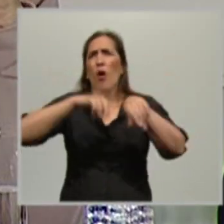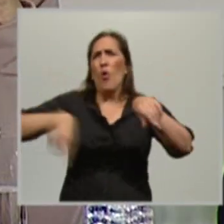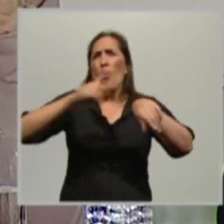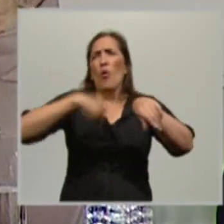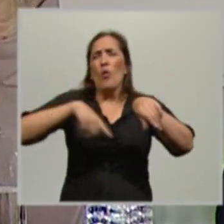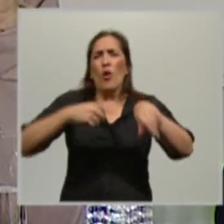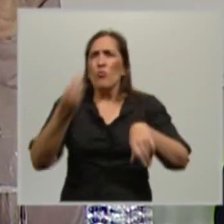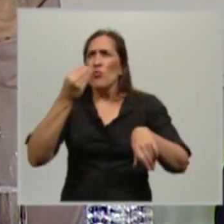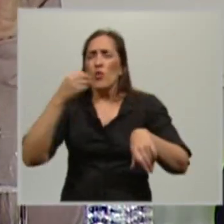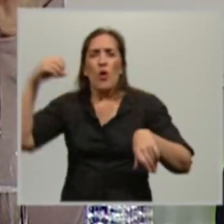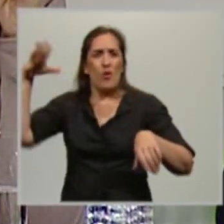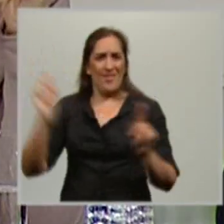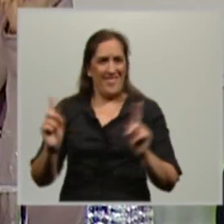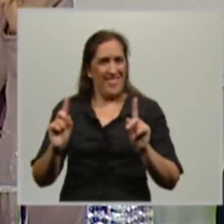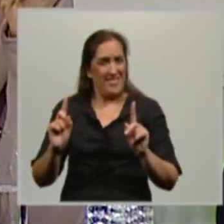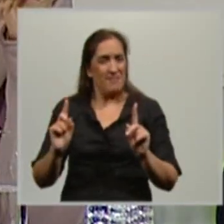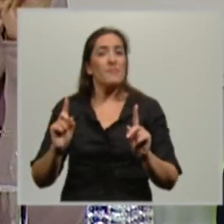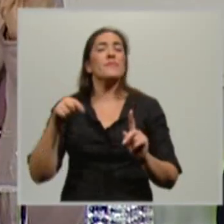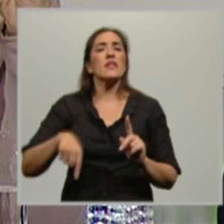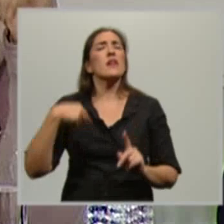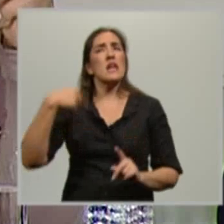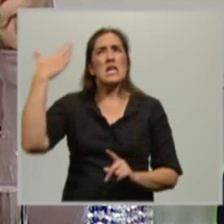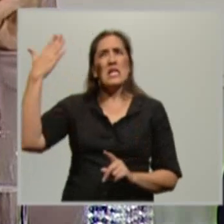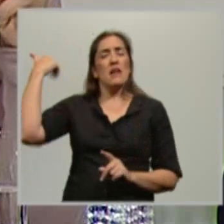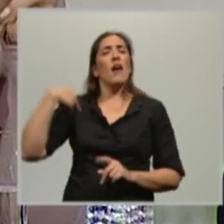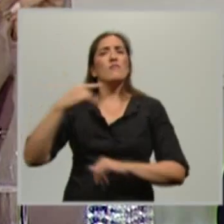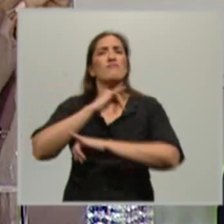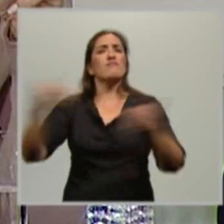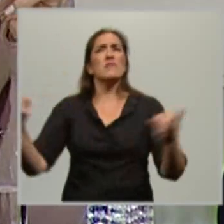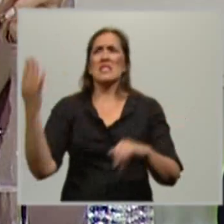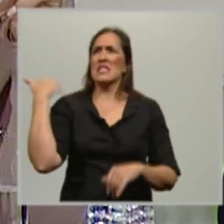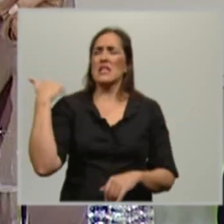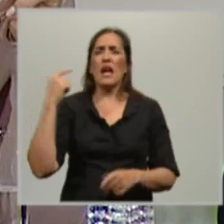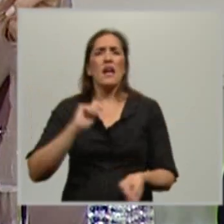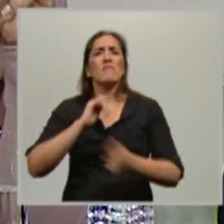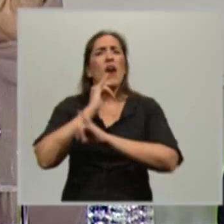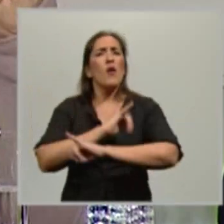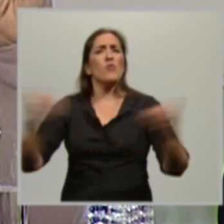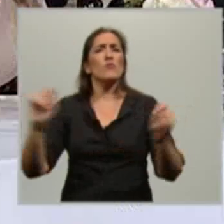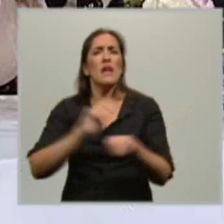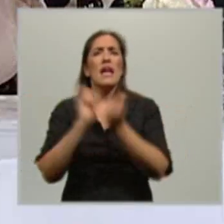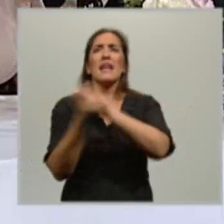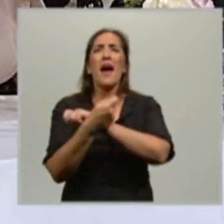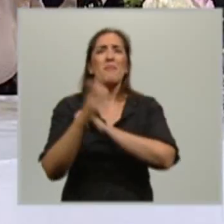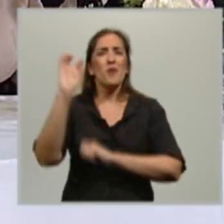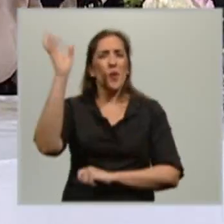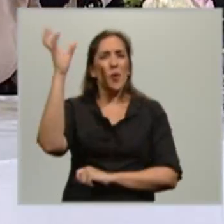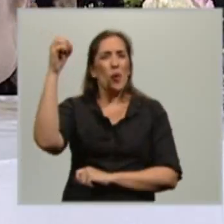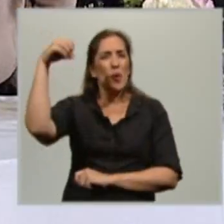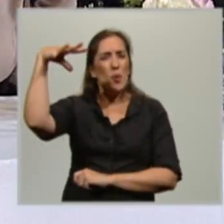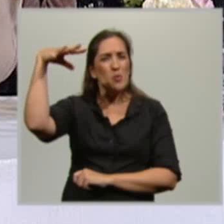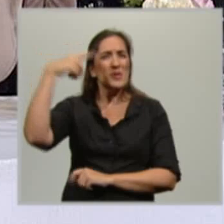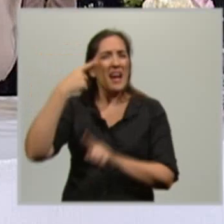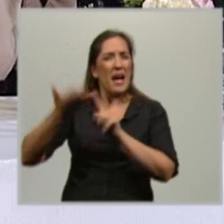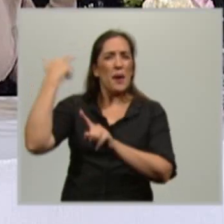actos que hice como presidenta fue lanzar el cambio de las bombitas de luz,